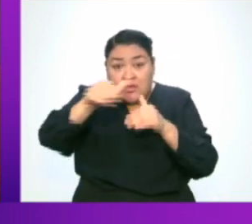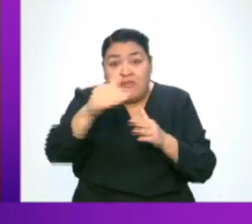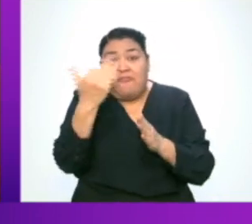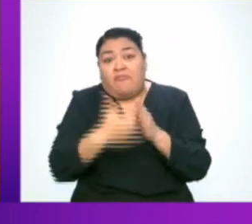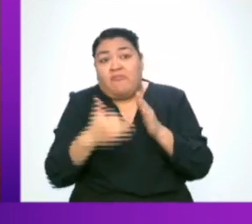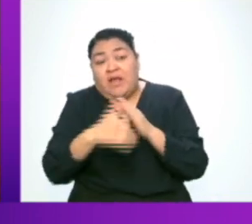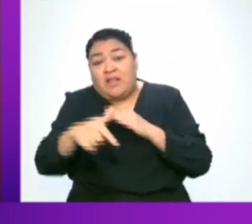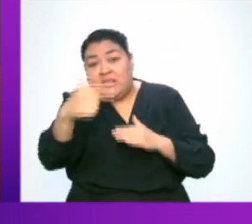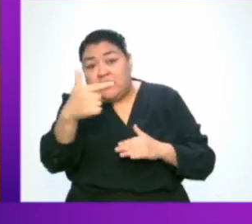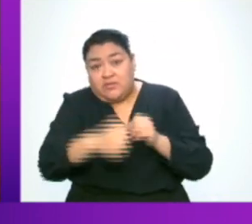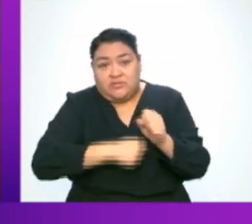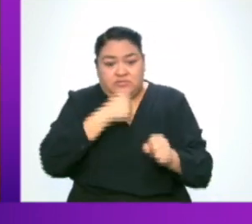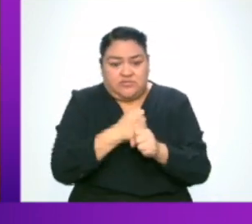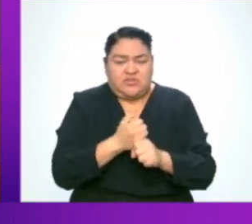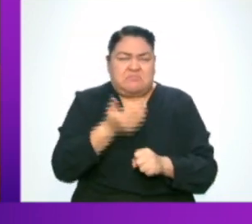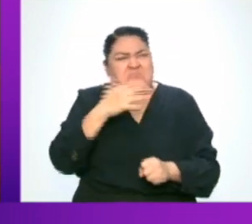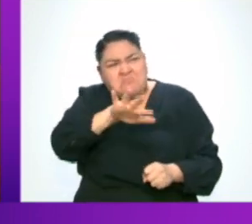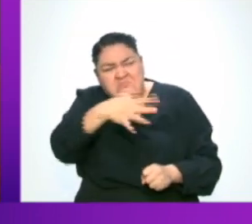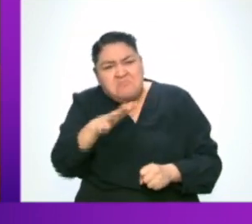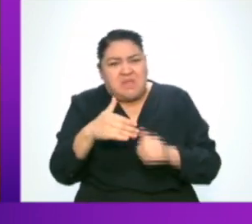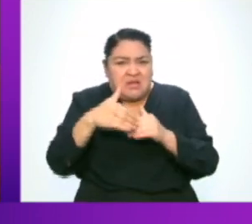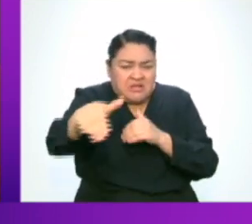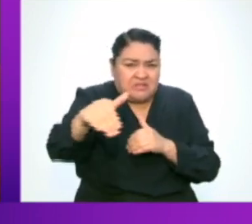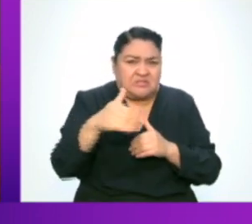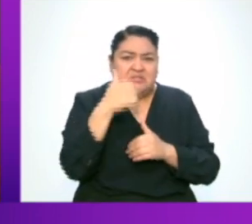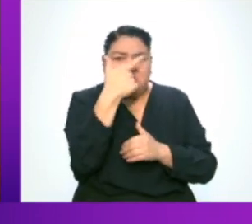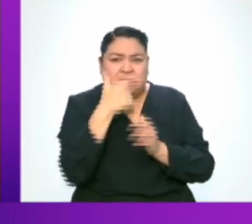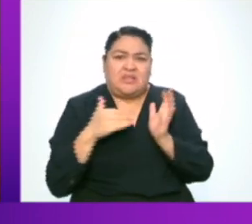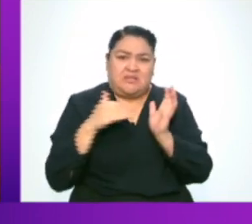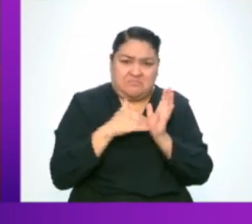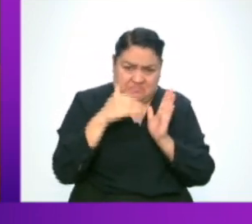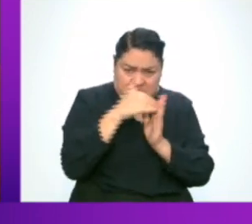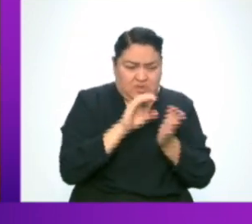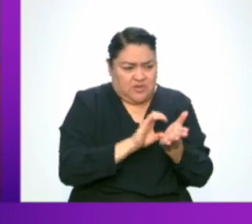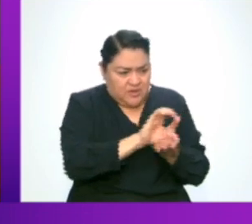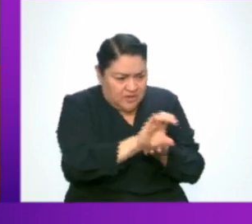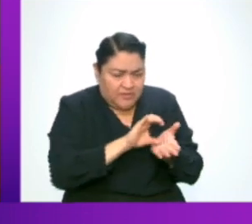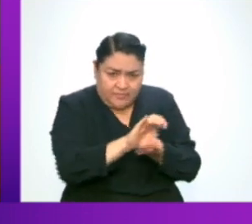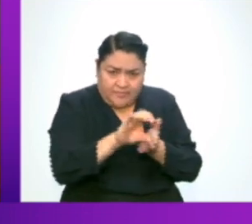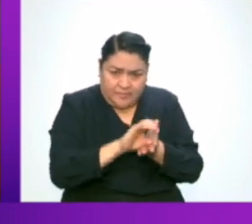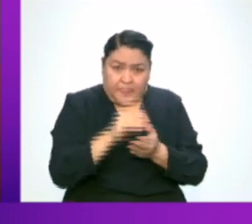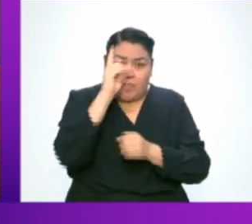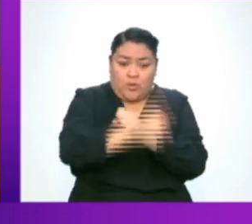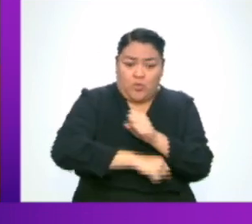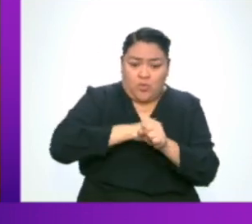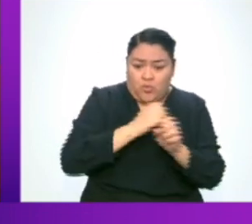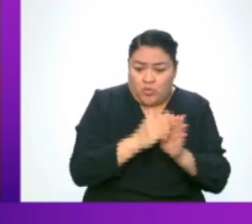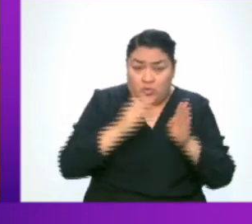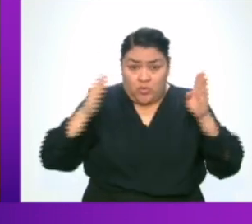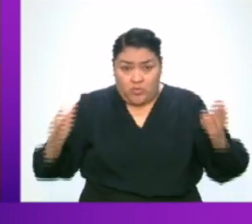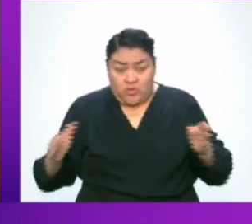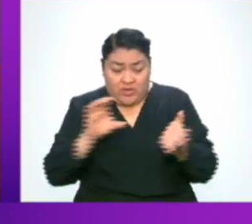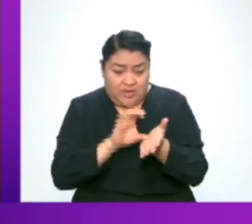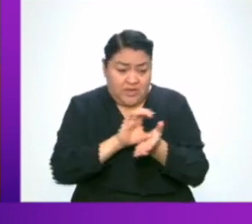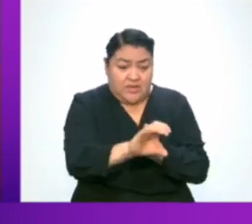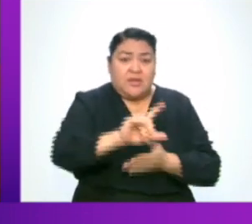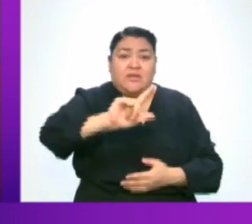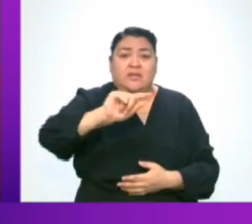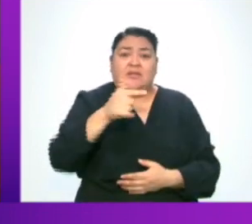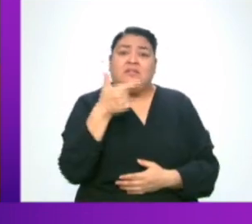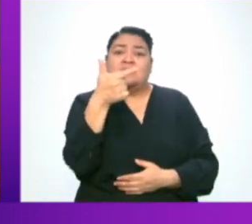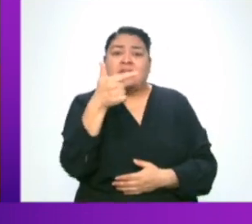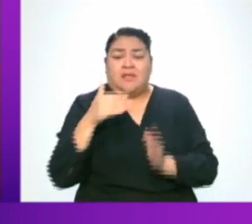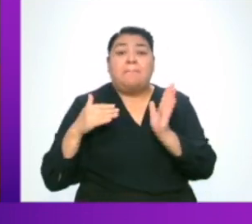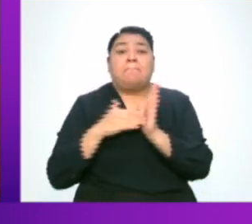pagan 7 millones aproximadamente de acuerdo en la inflación por mes y anualmente 77 millones de